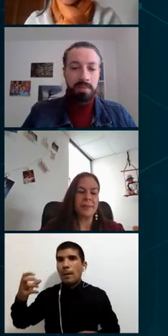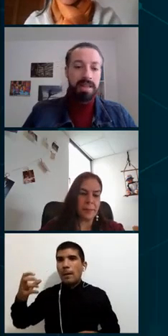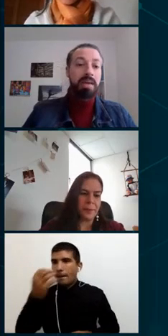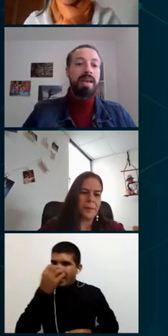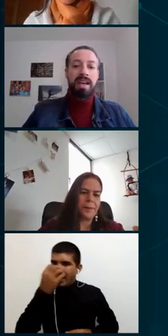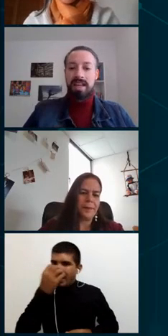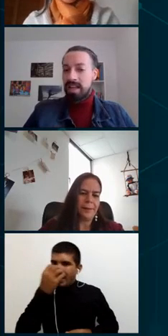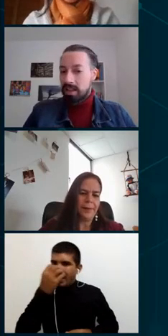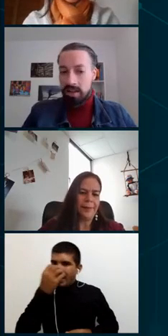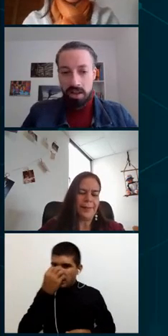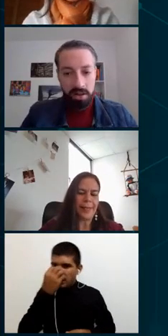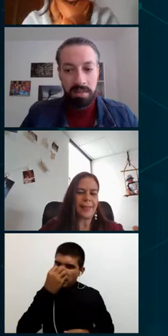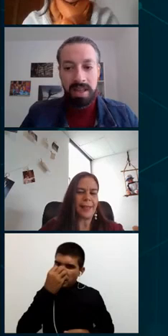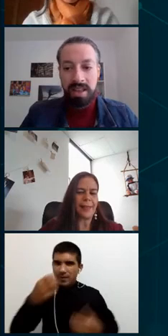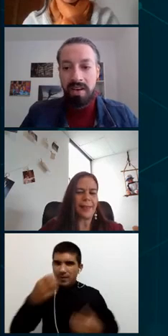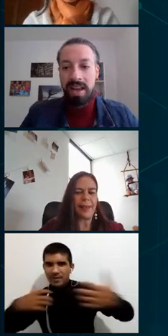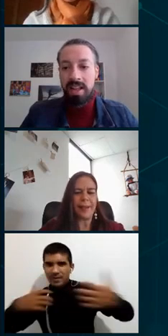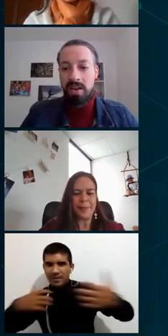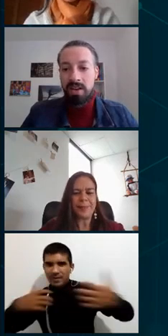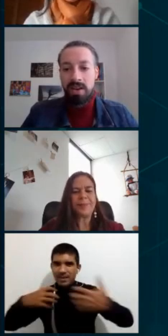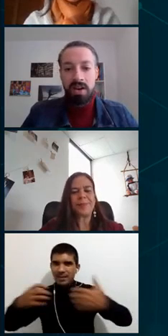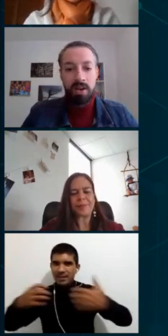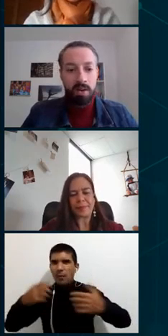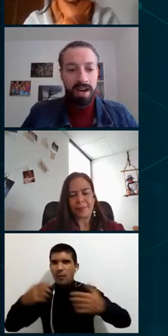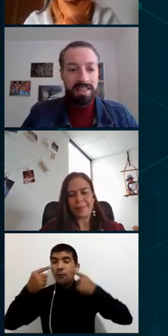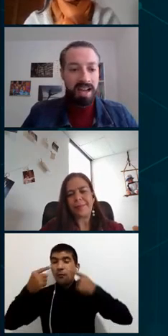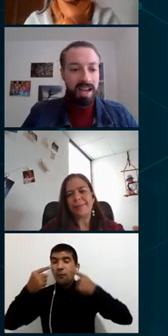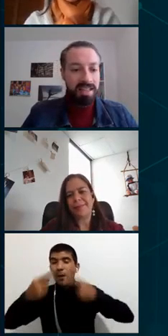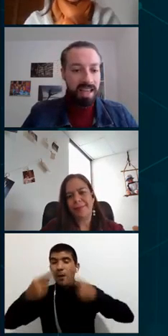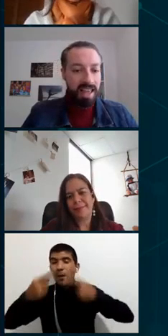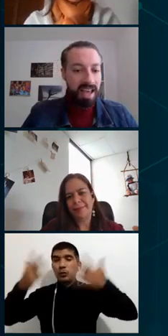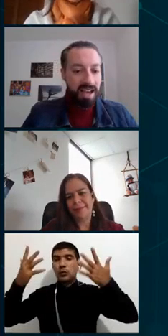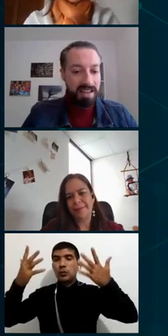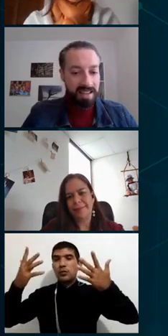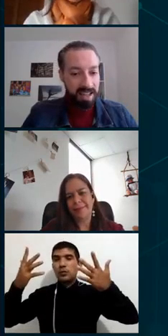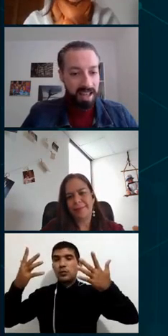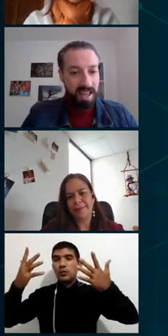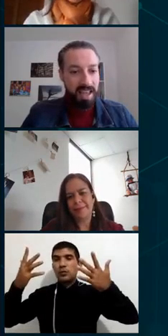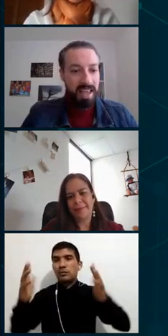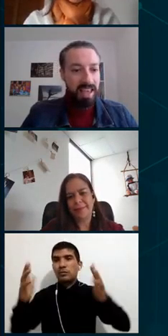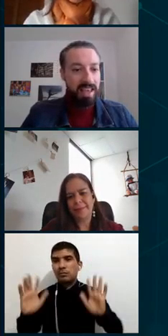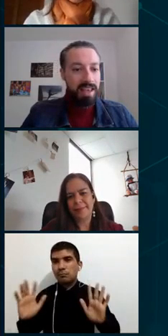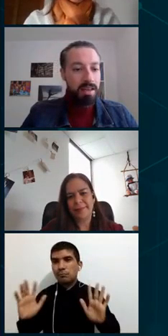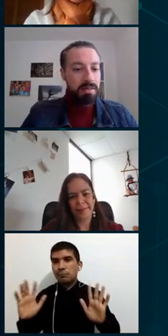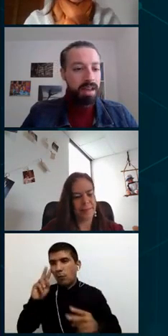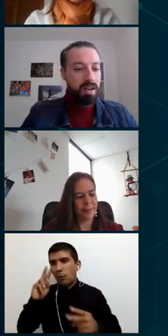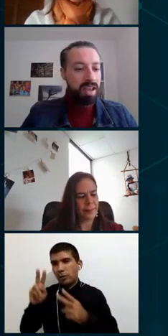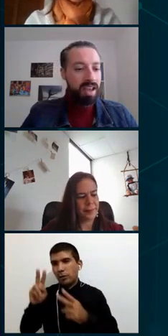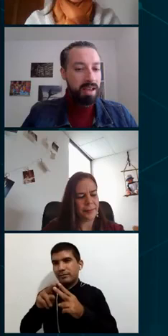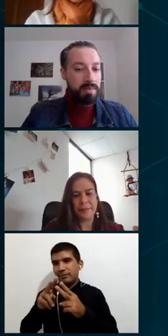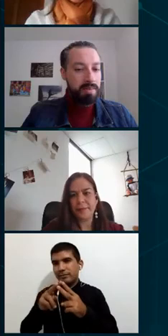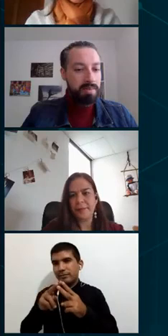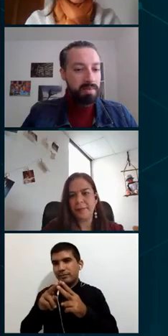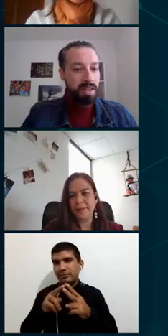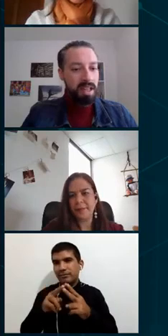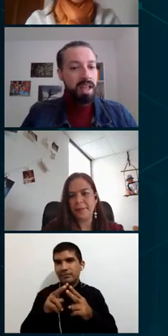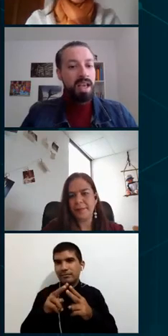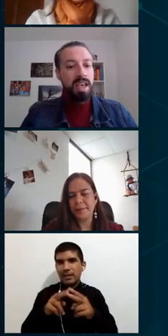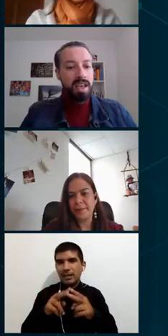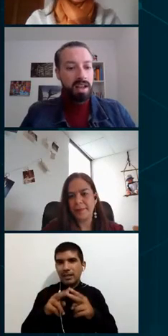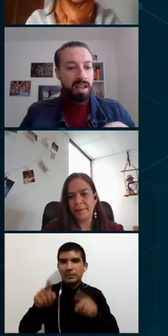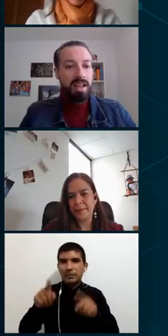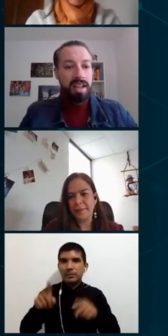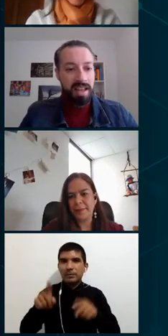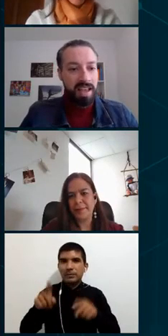cuidado ante la pandemia. Totalmente Excelente idea. válido, Juan, esa idea. Y Un creo que... cazapichurrias. Lo